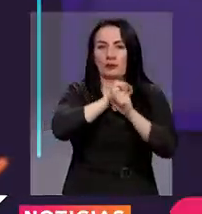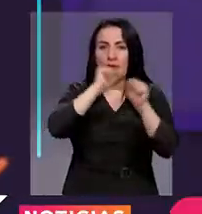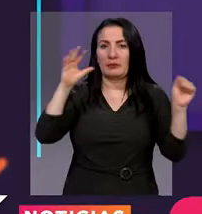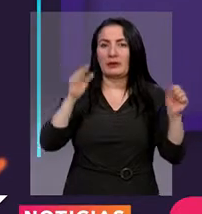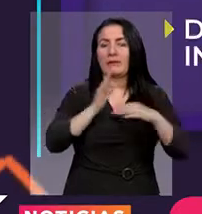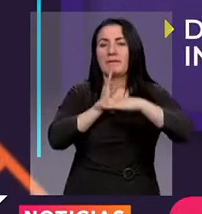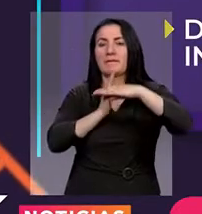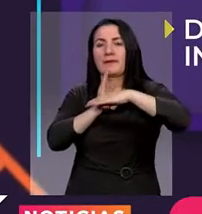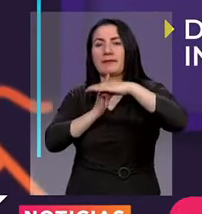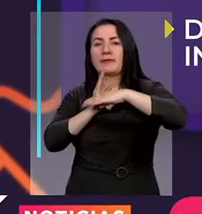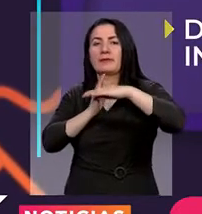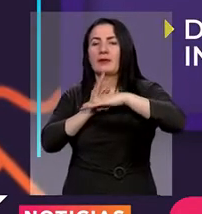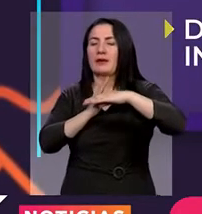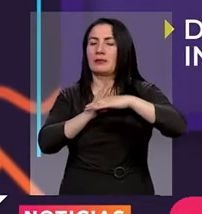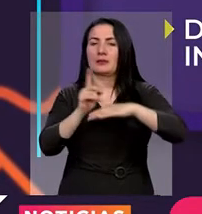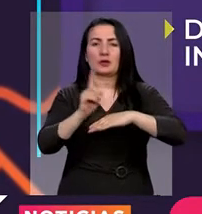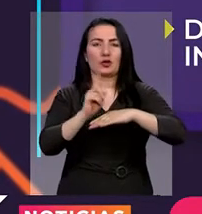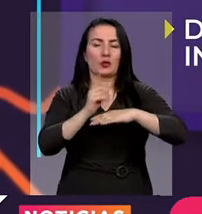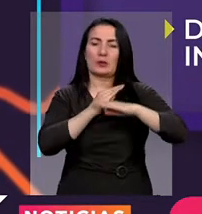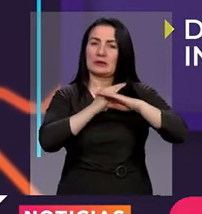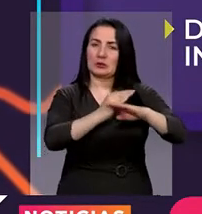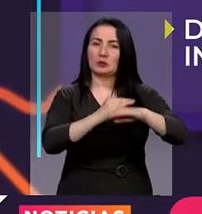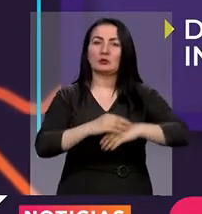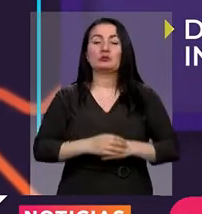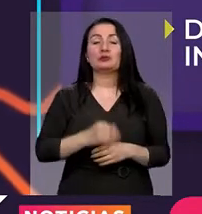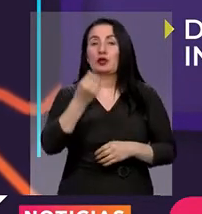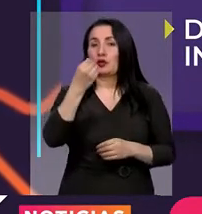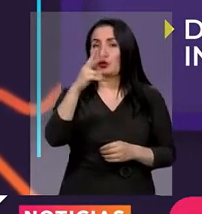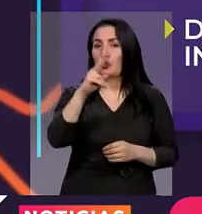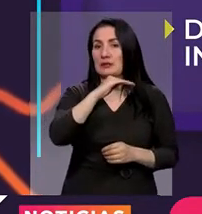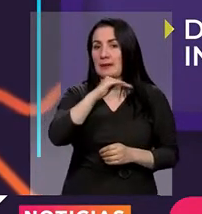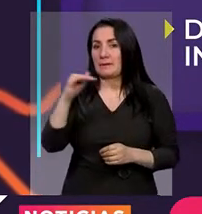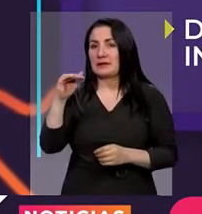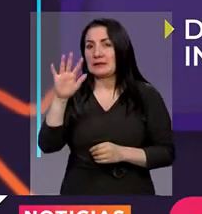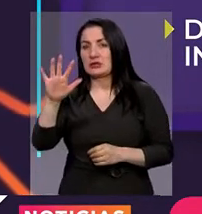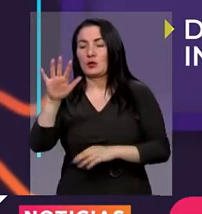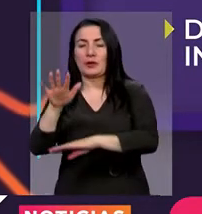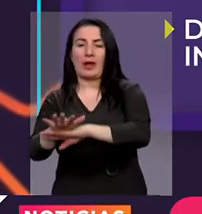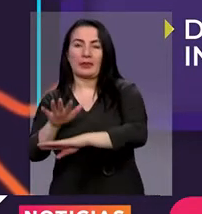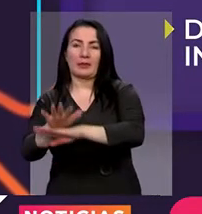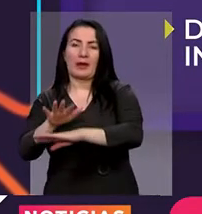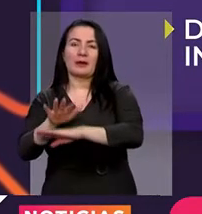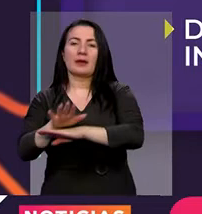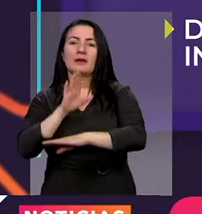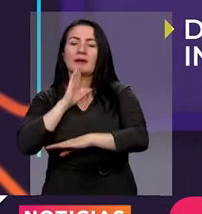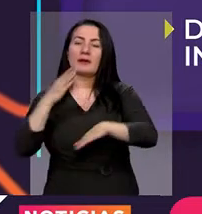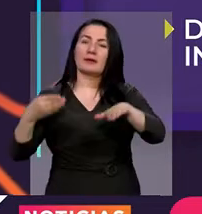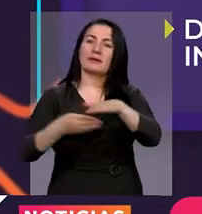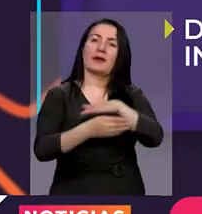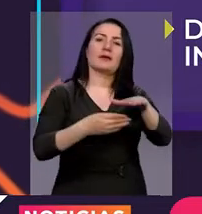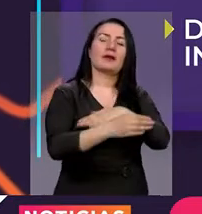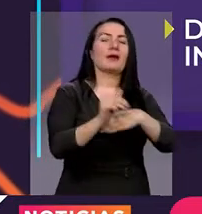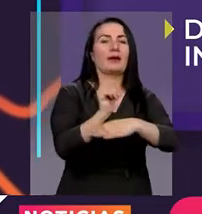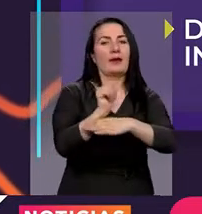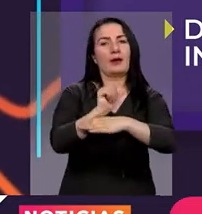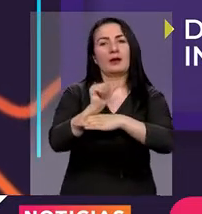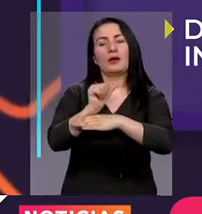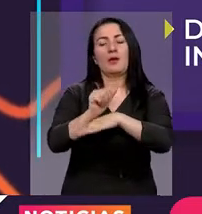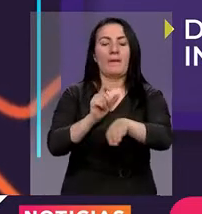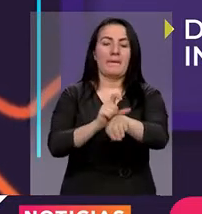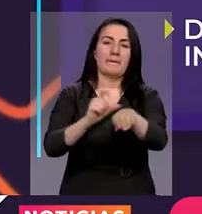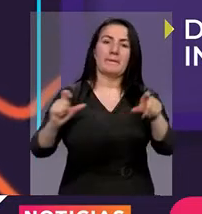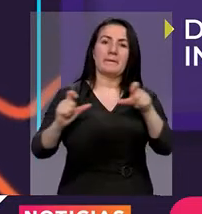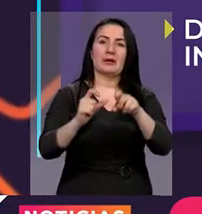hasta el mediodía no opera la restricción. De 12 del mediodía a 5 de la tarde solo podrán ingresar los vehículos cuya placa